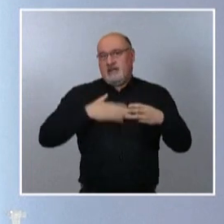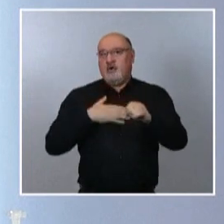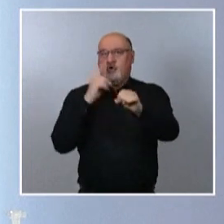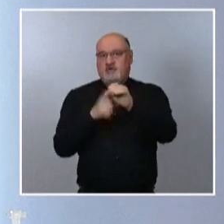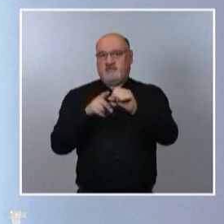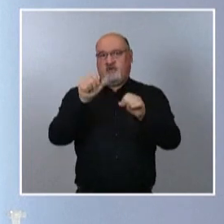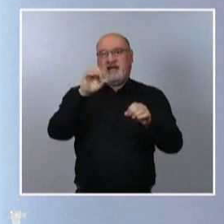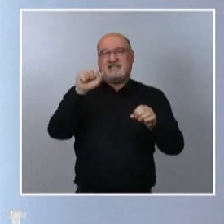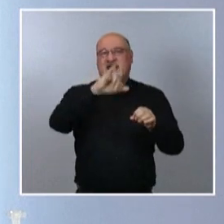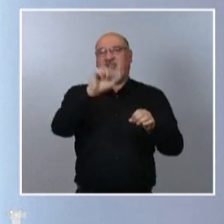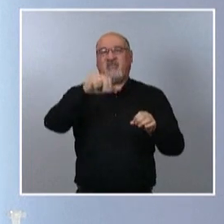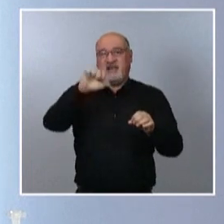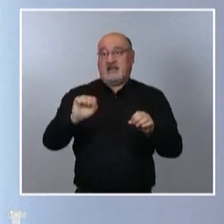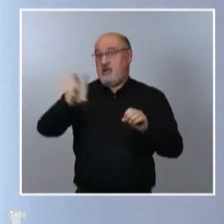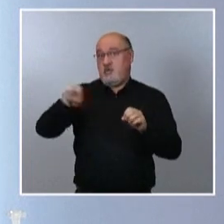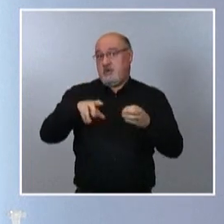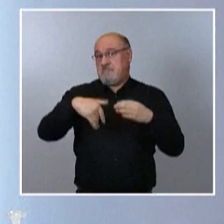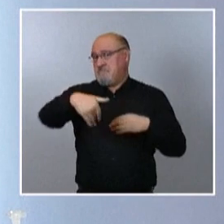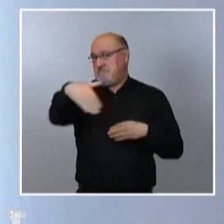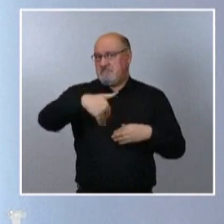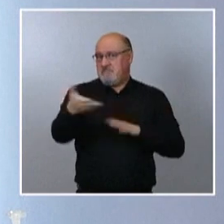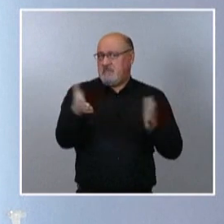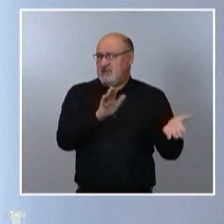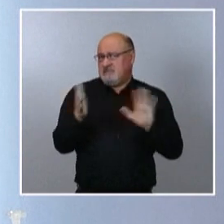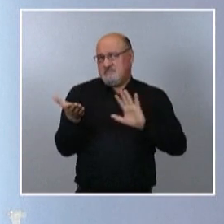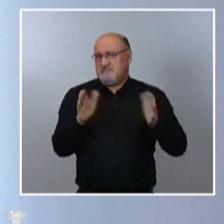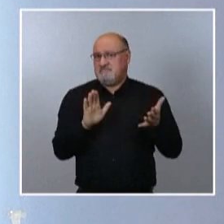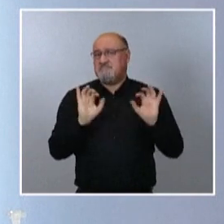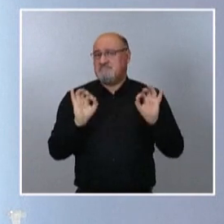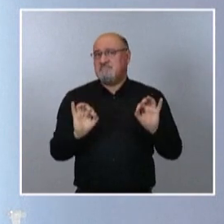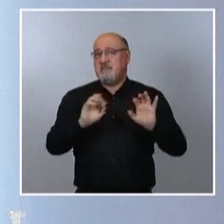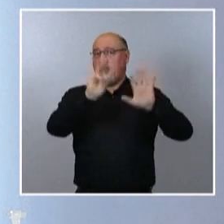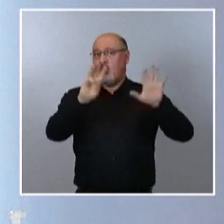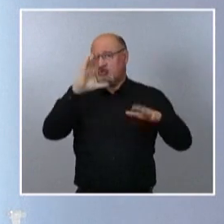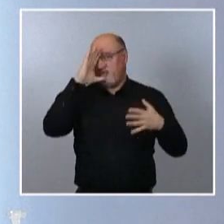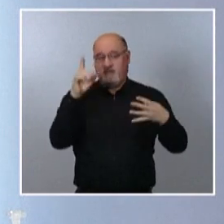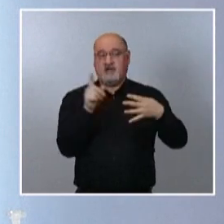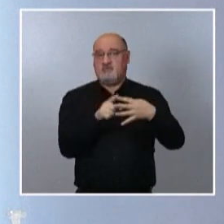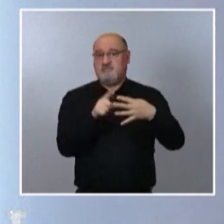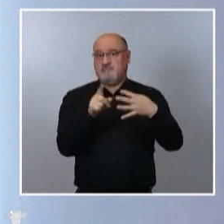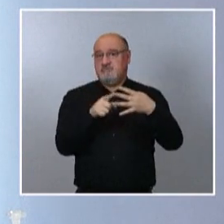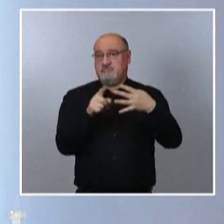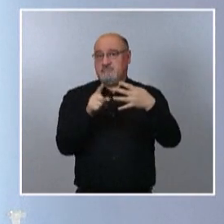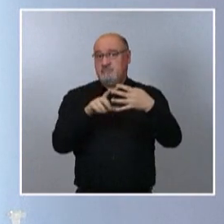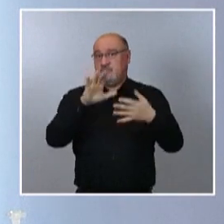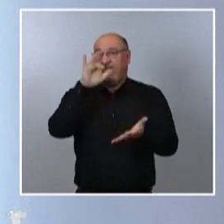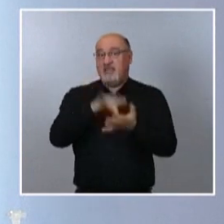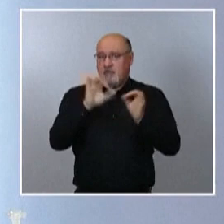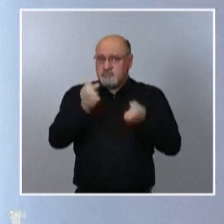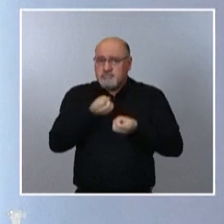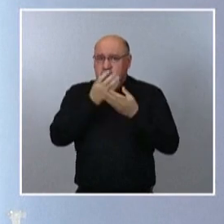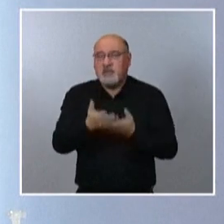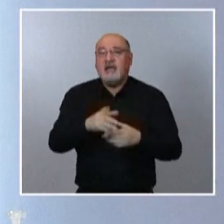esperemos que a partir en torno al en torno al 8 de febrero aproximadamente ya lo concretaremos el día entre el 6 y el 8